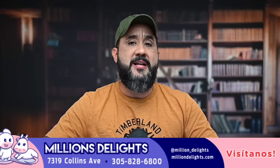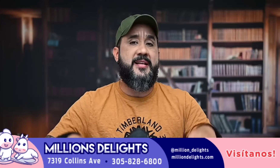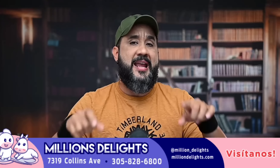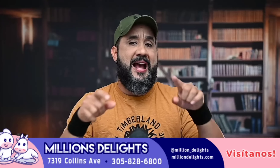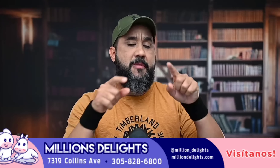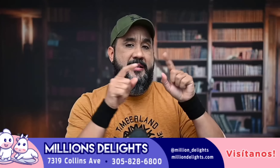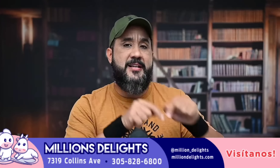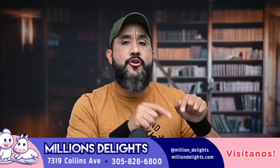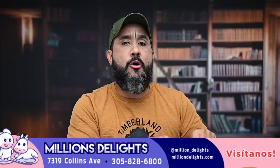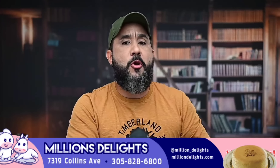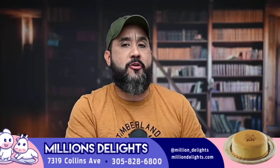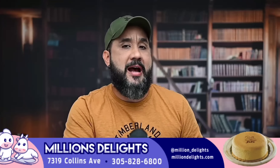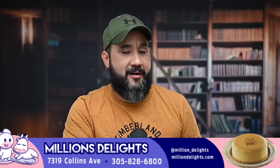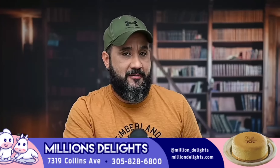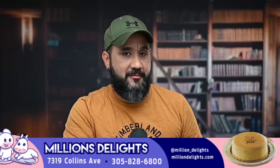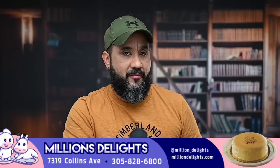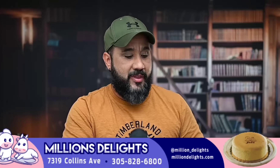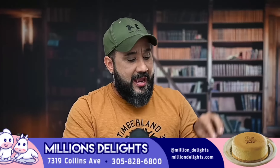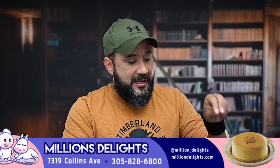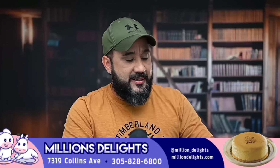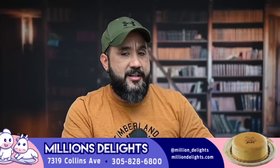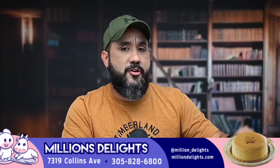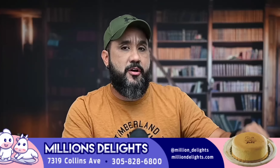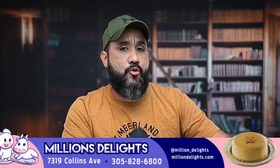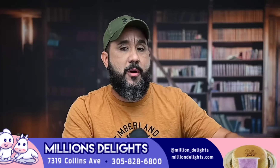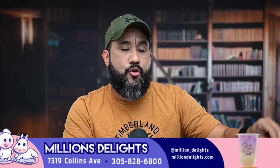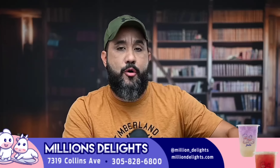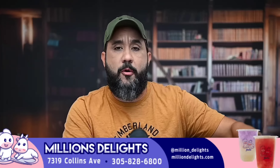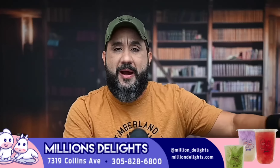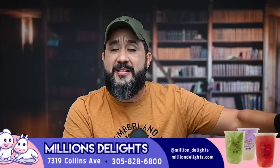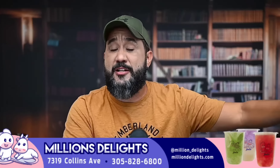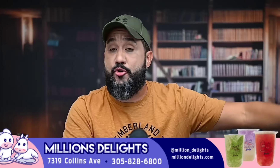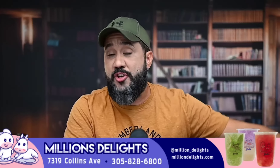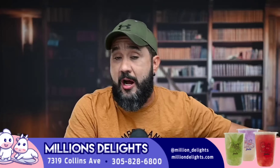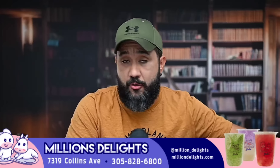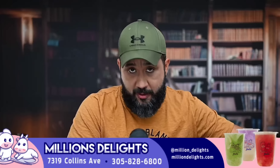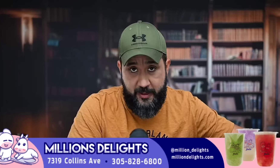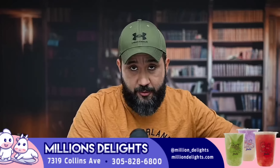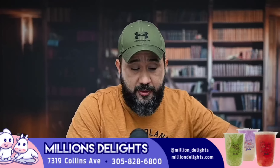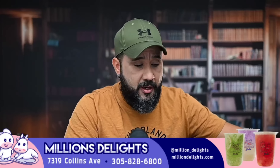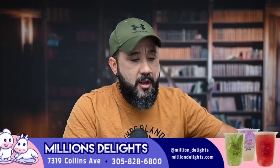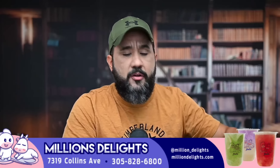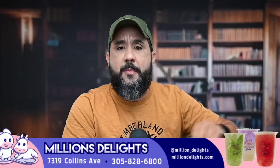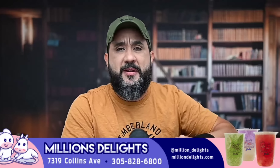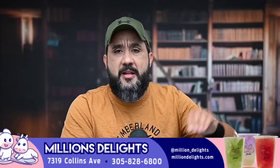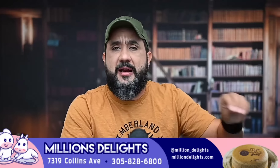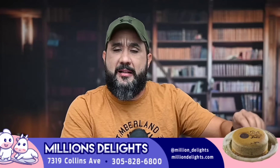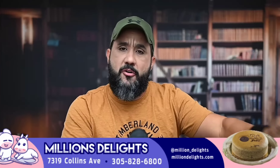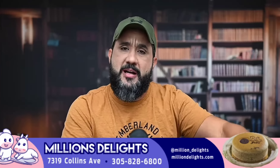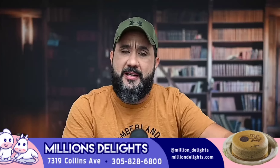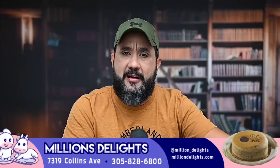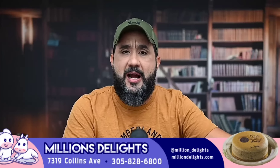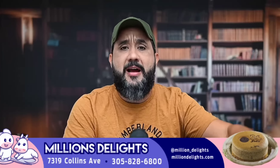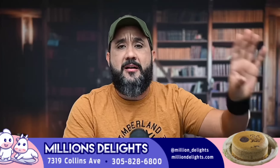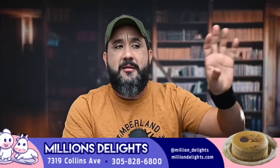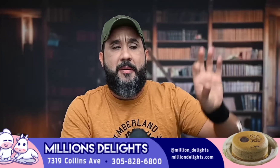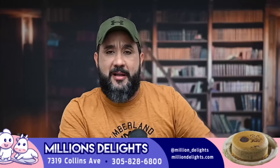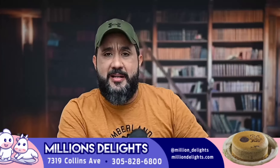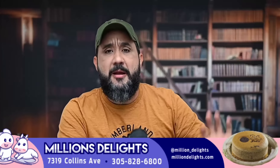fíjense que al Brasil no bloquear el acceso de Cuba como país asociado repito eh es una especie de categoría